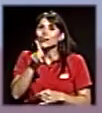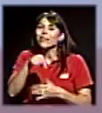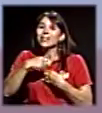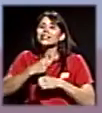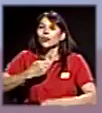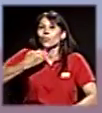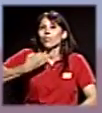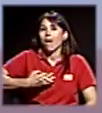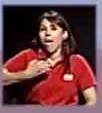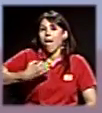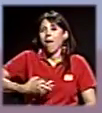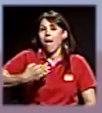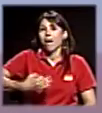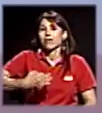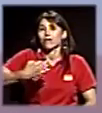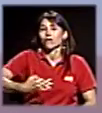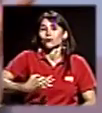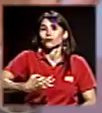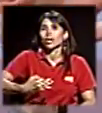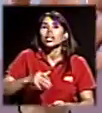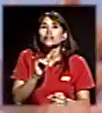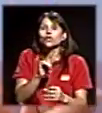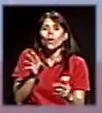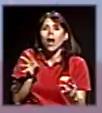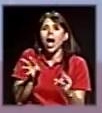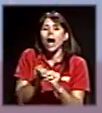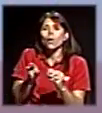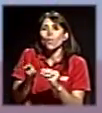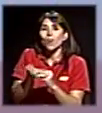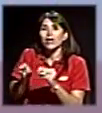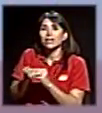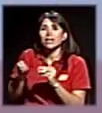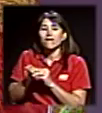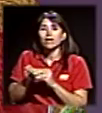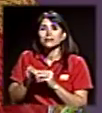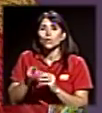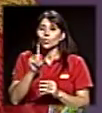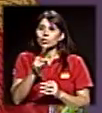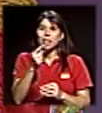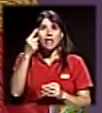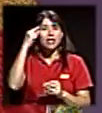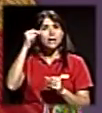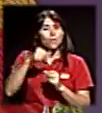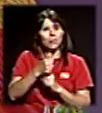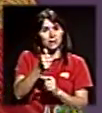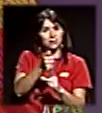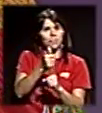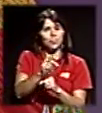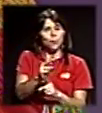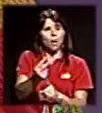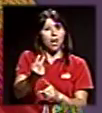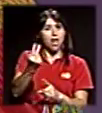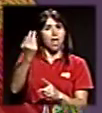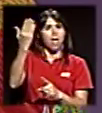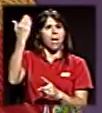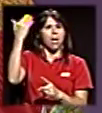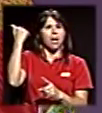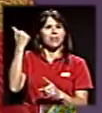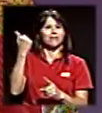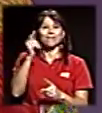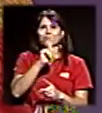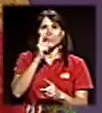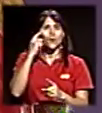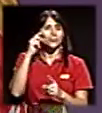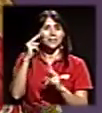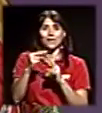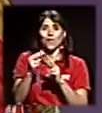acumulativas de golpe miras hacia atrás y ni te reconoces no te reconoces y parece increíble Pero para la mayoría de la gente vos